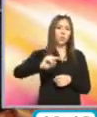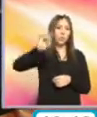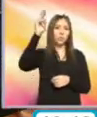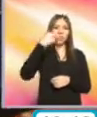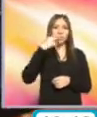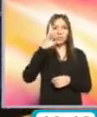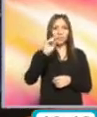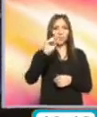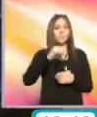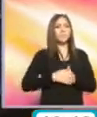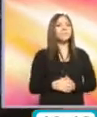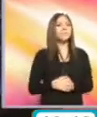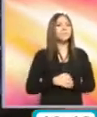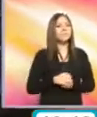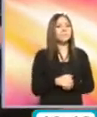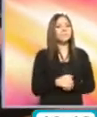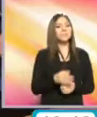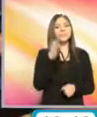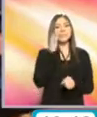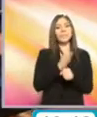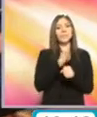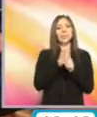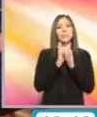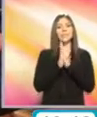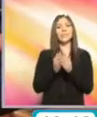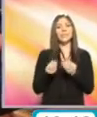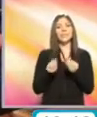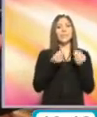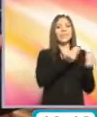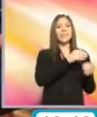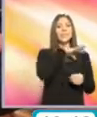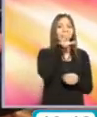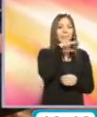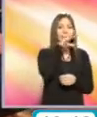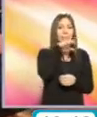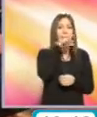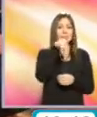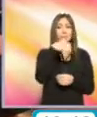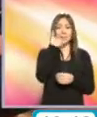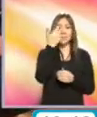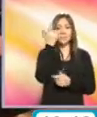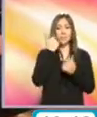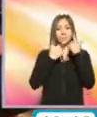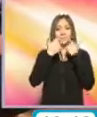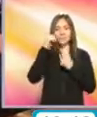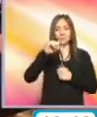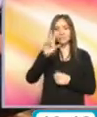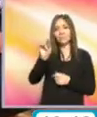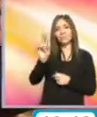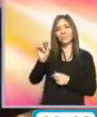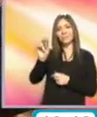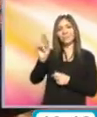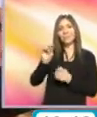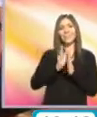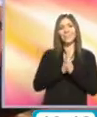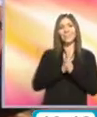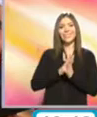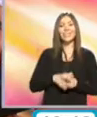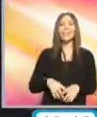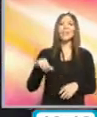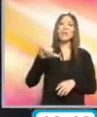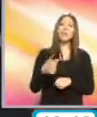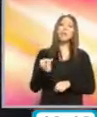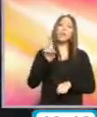correcto. Ahora, ¿me puedes pasar la cebolla, Claro. por favor, Daniel? ¿Quieren llorar hoy, compañeros? No. No, por favor, no. Pues van a llorar.